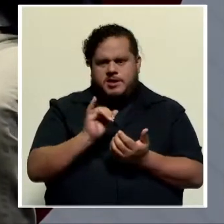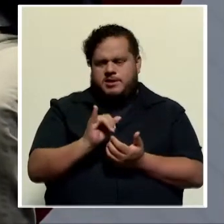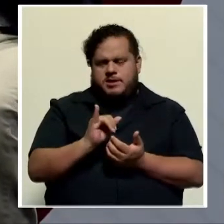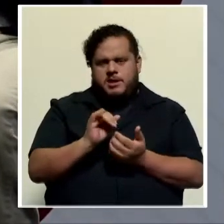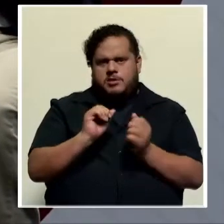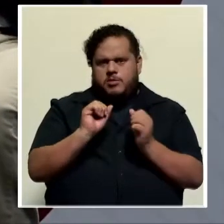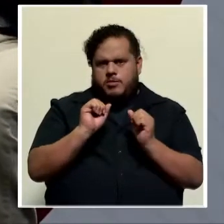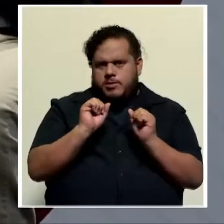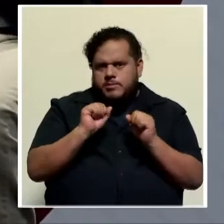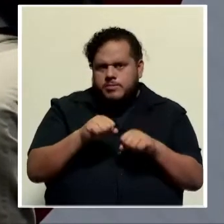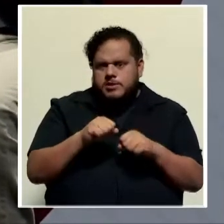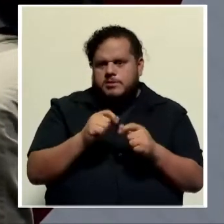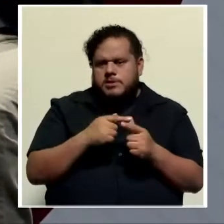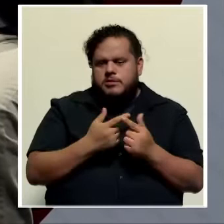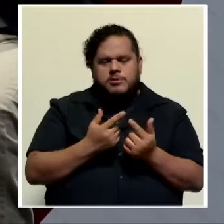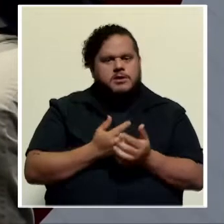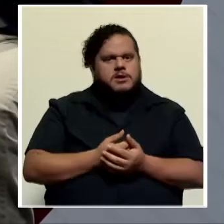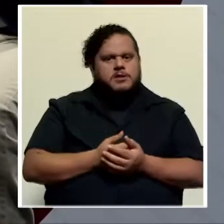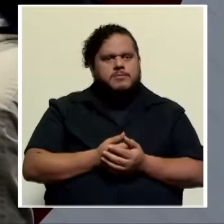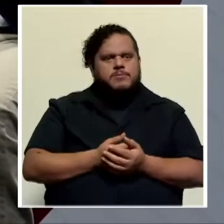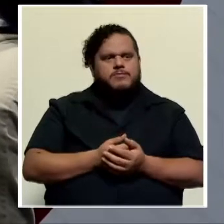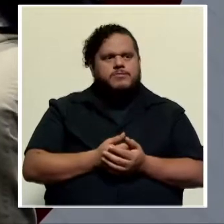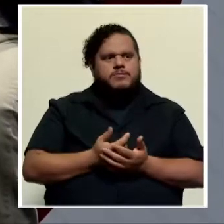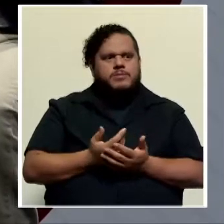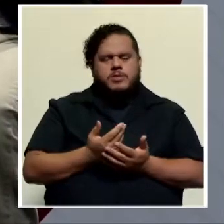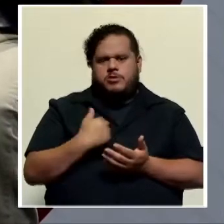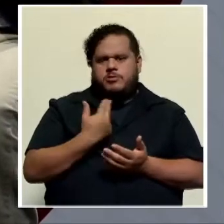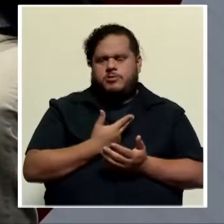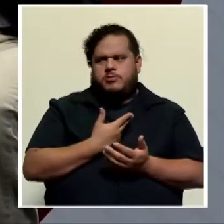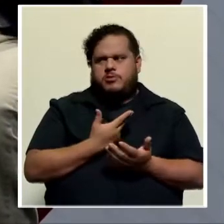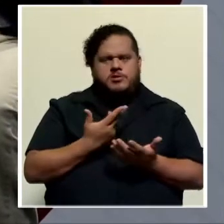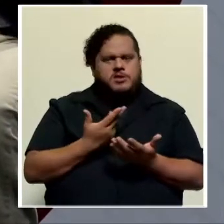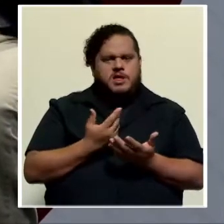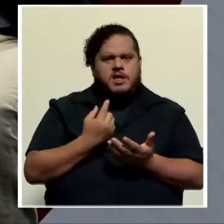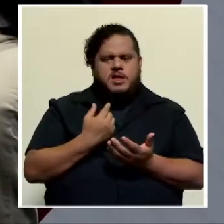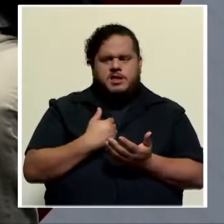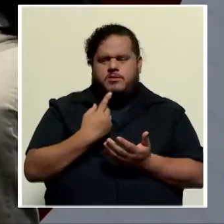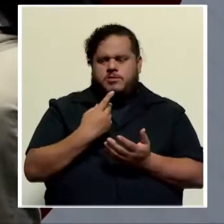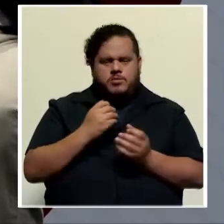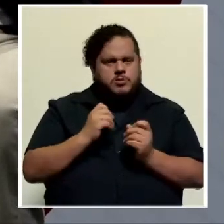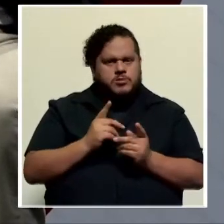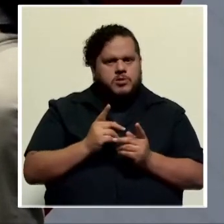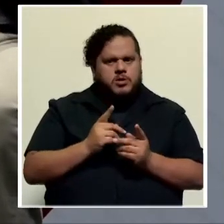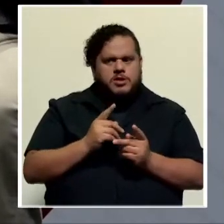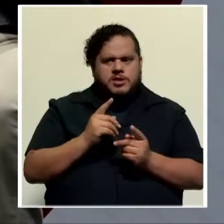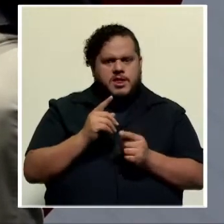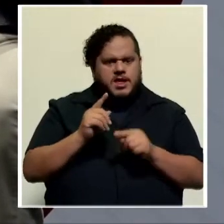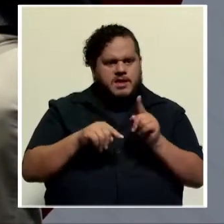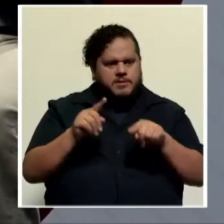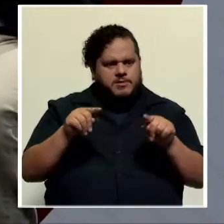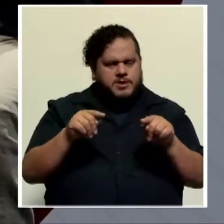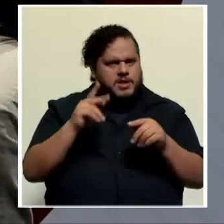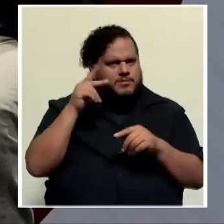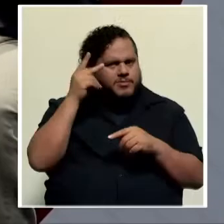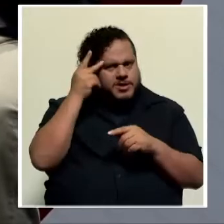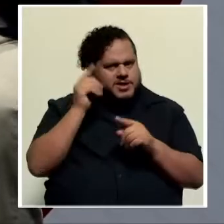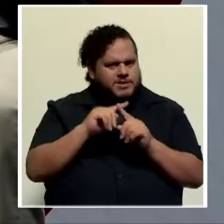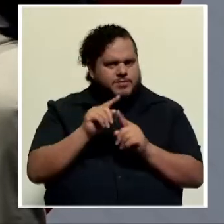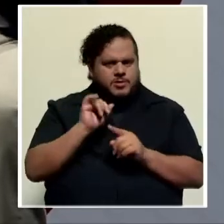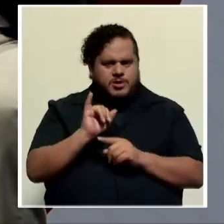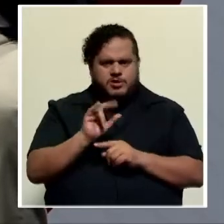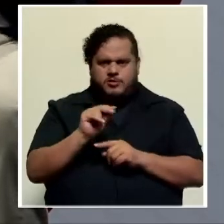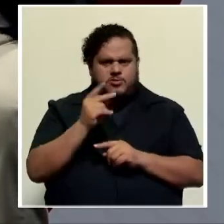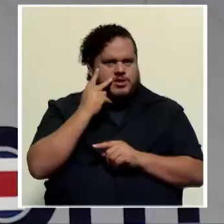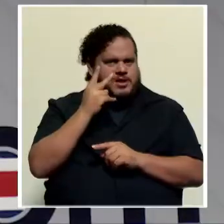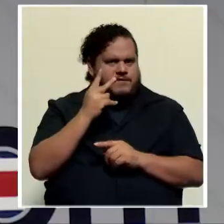fuese posible, pues entonces veríamos una opción de viabilidad política, pero es que eso no se ve en este momento en el